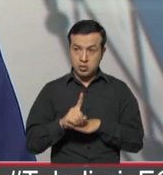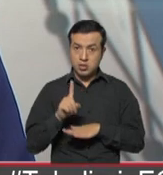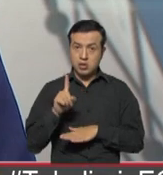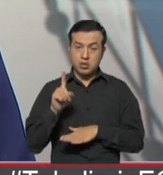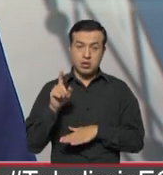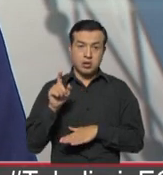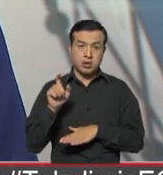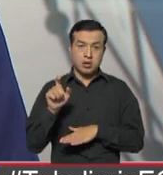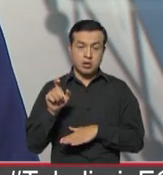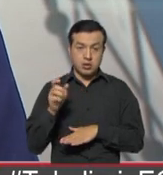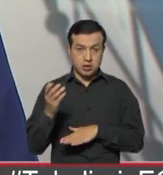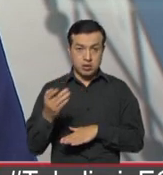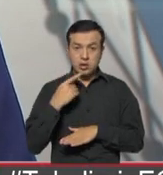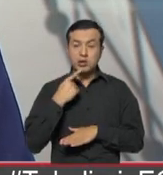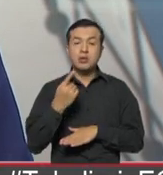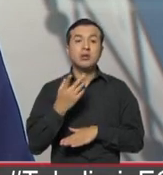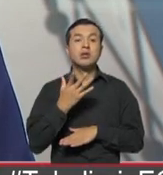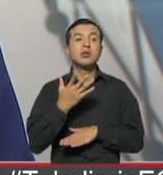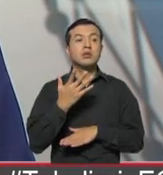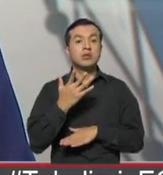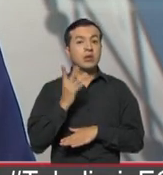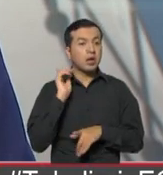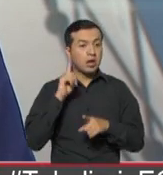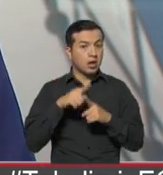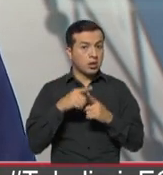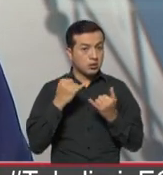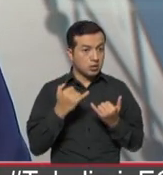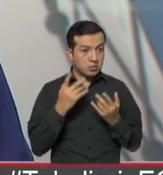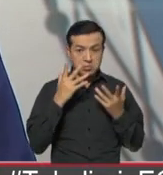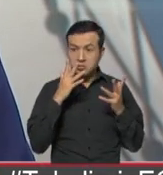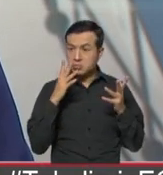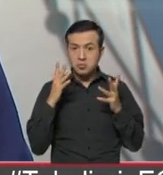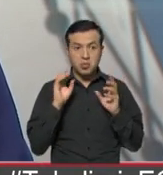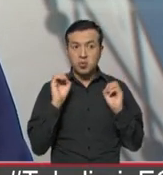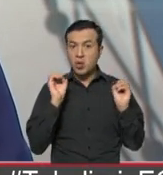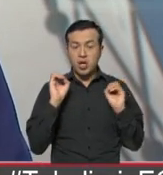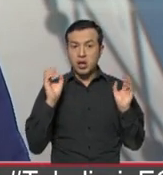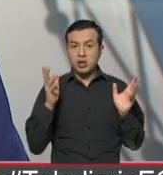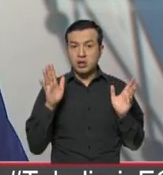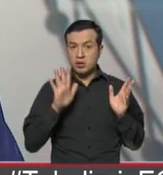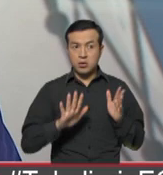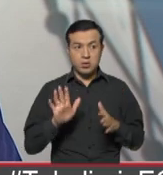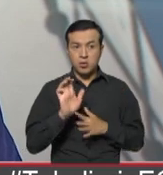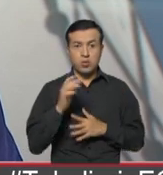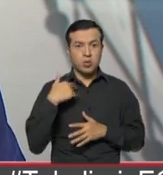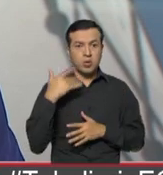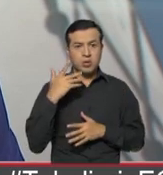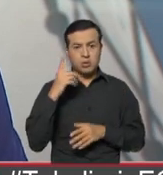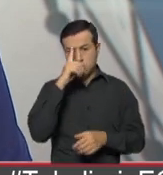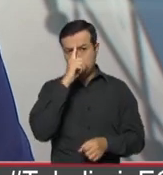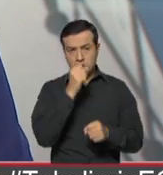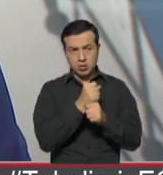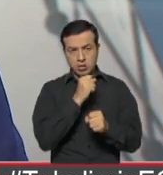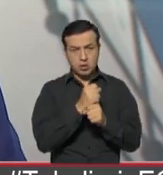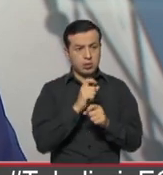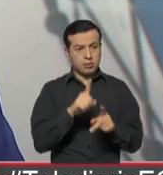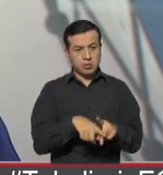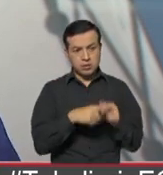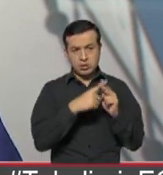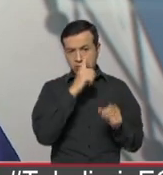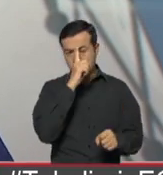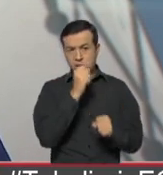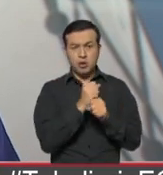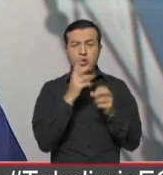dicho, no hay un sistema penitenciario de llegar, y me he dado cuenta de que no existe esto en el país. ¿Cómo empezar a trabajar? ¿Por dónde empezar con